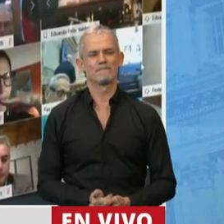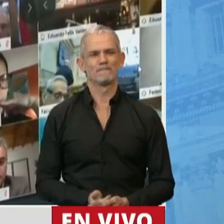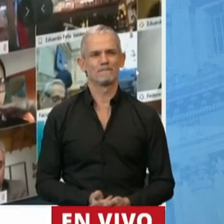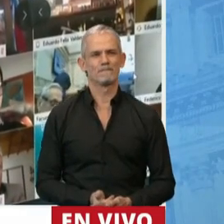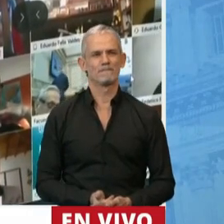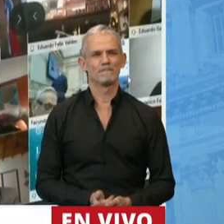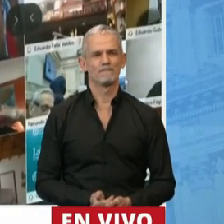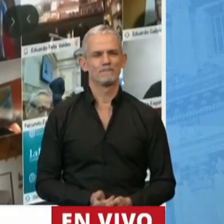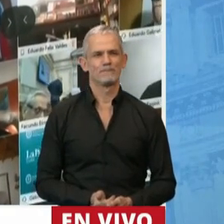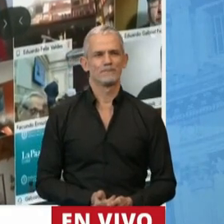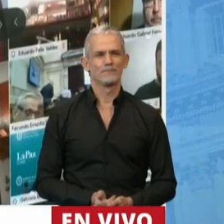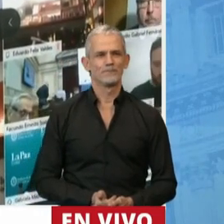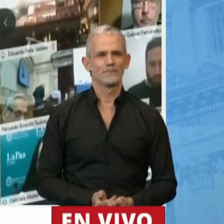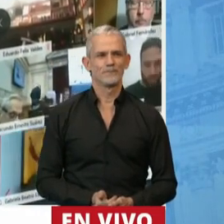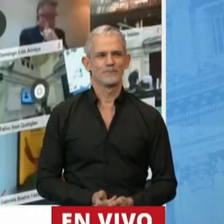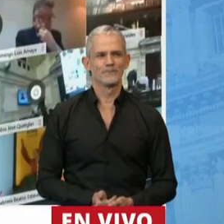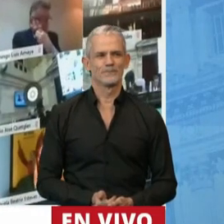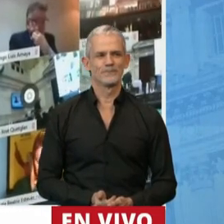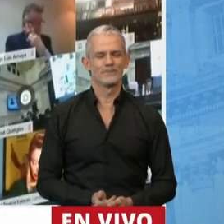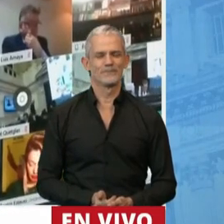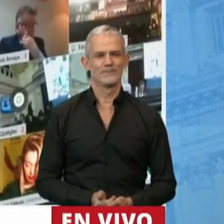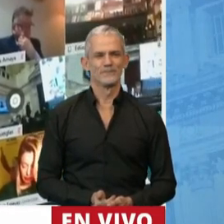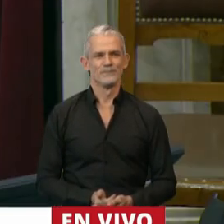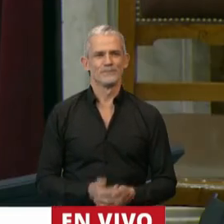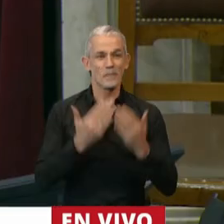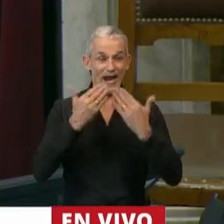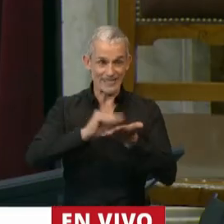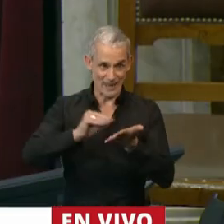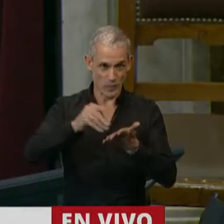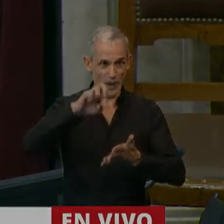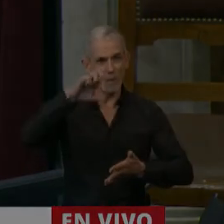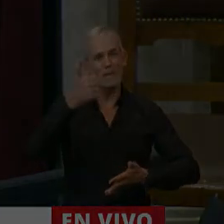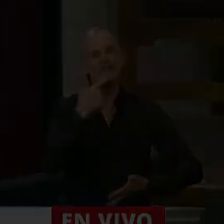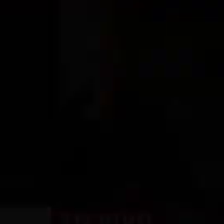Gracias, diputado Pastori.